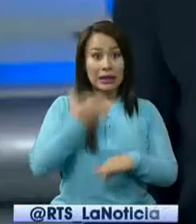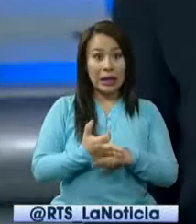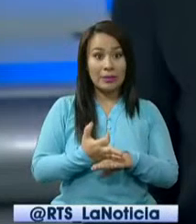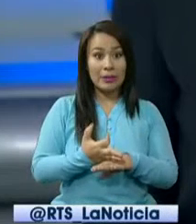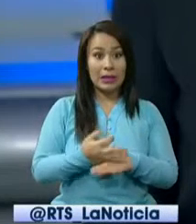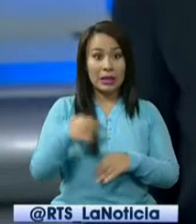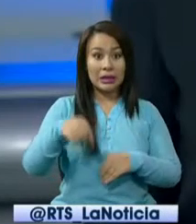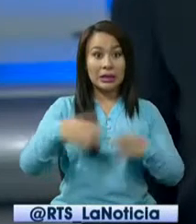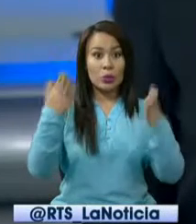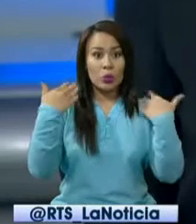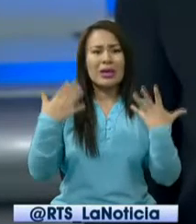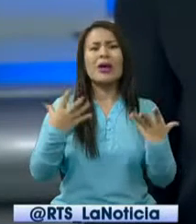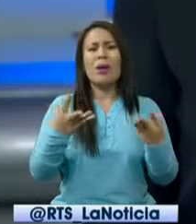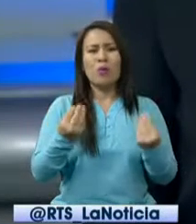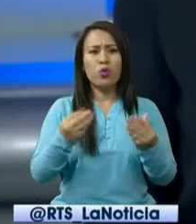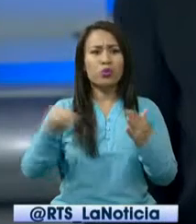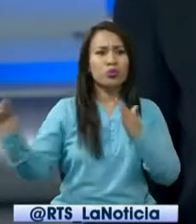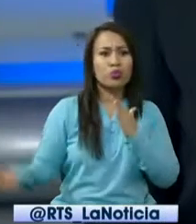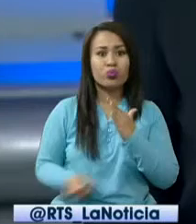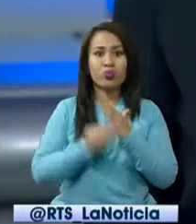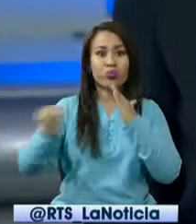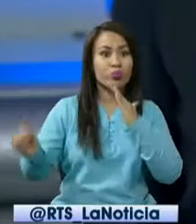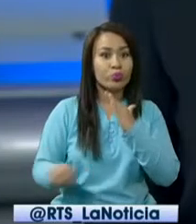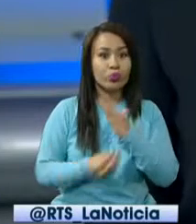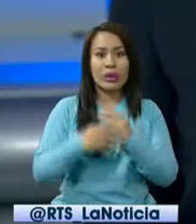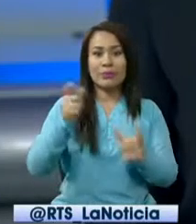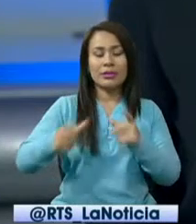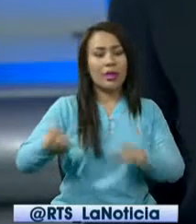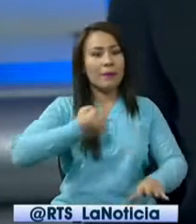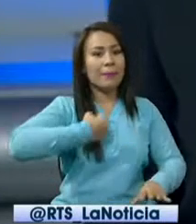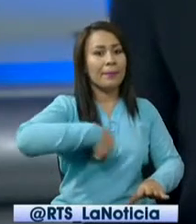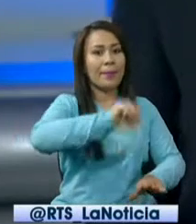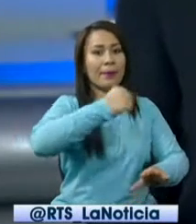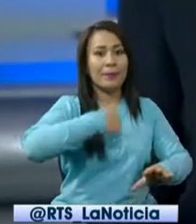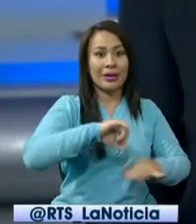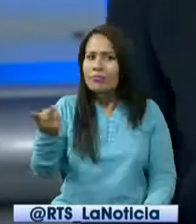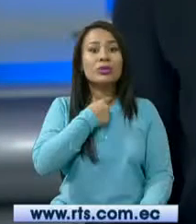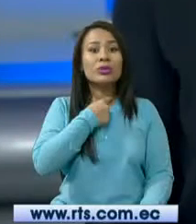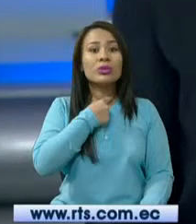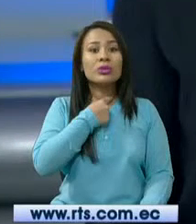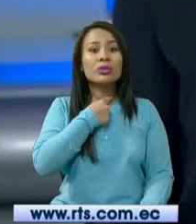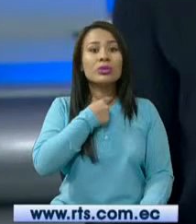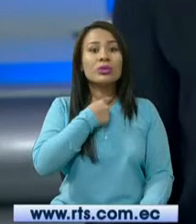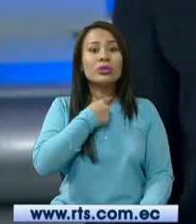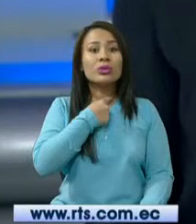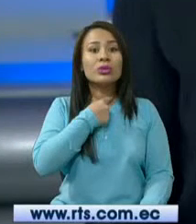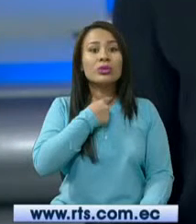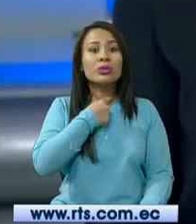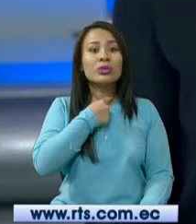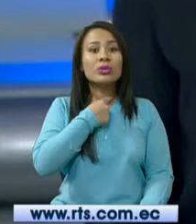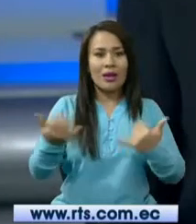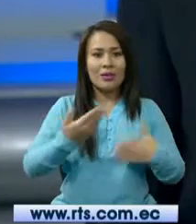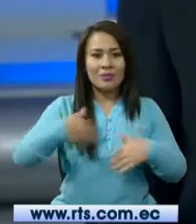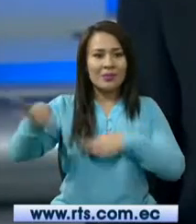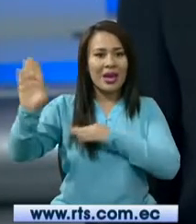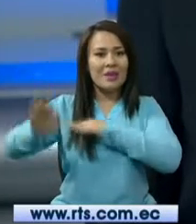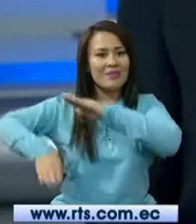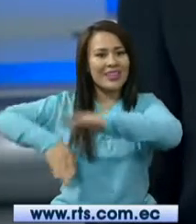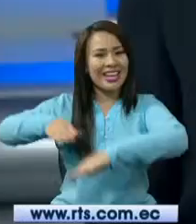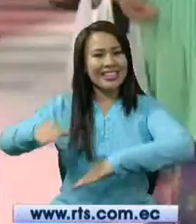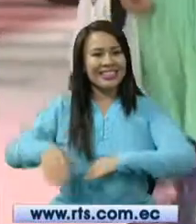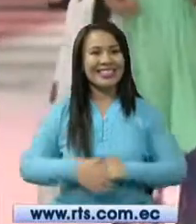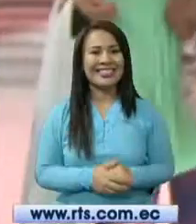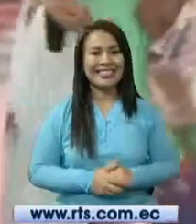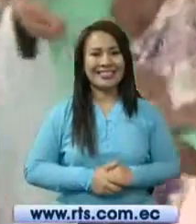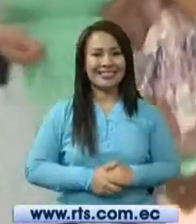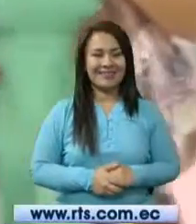Se realizará el domingo 7 de febrero. Esta vez dedica los temas de sus carrozas, que son 8, a los carnavales del mundo